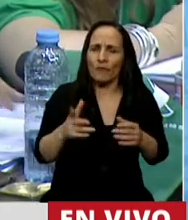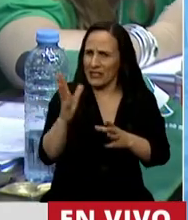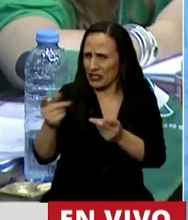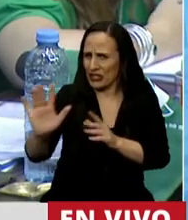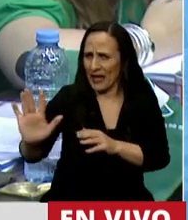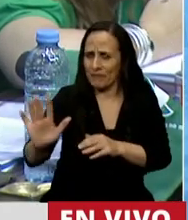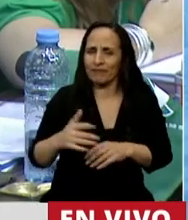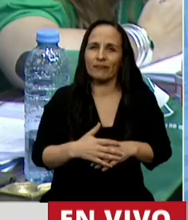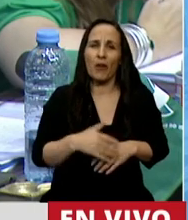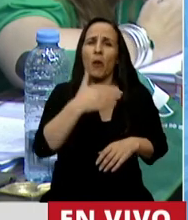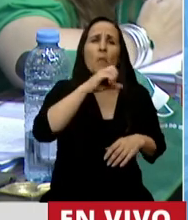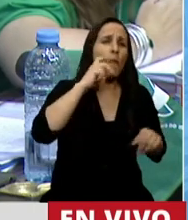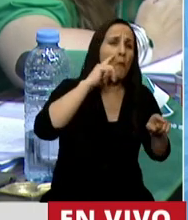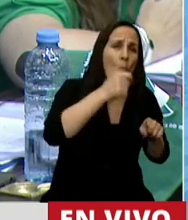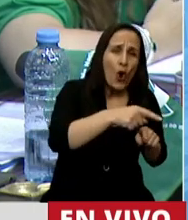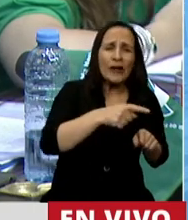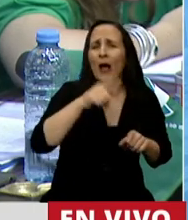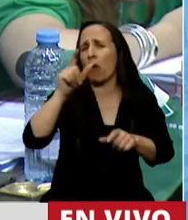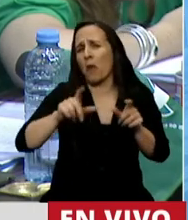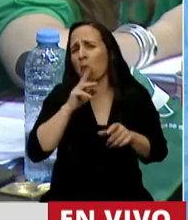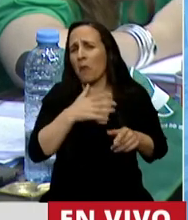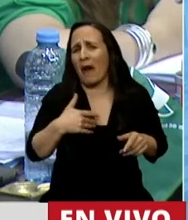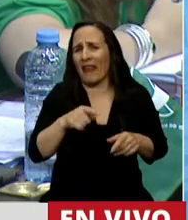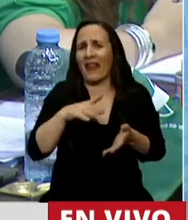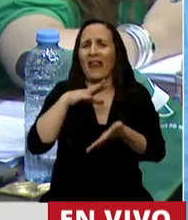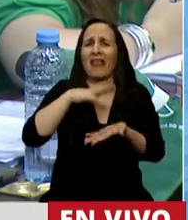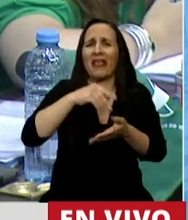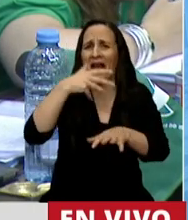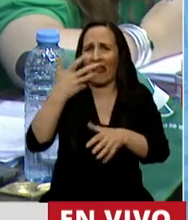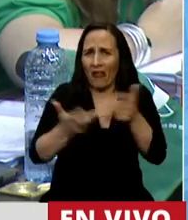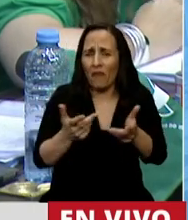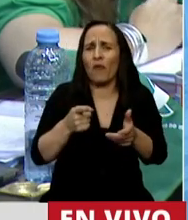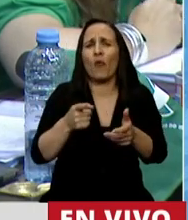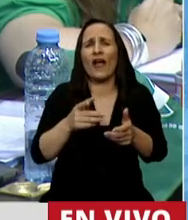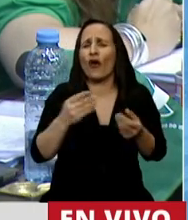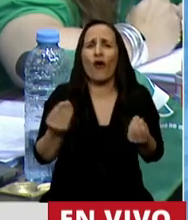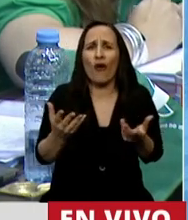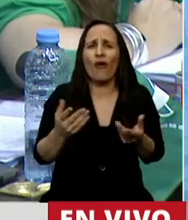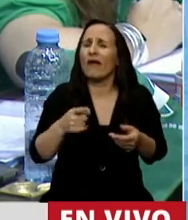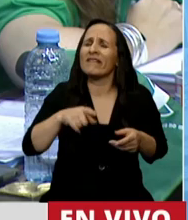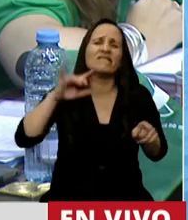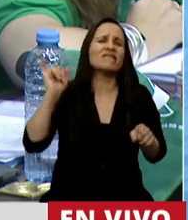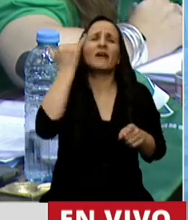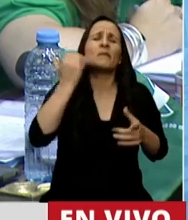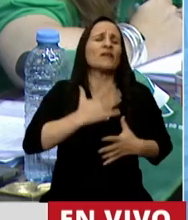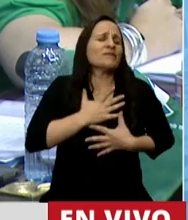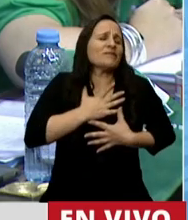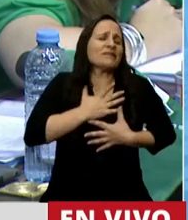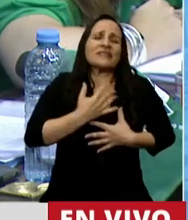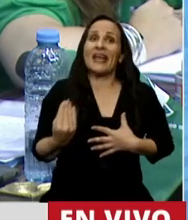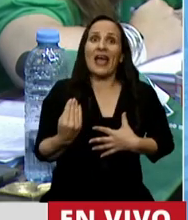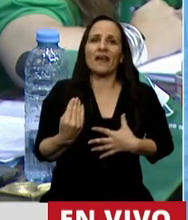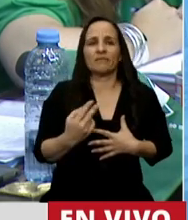que Mónica, cualquier mamá fueguina, cualquier mamá de la Argentina, el bien más preciado que tiene es su